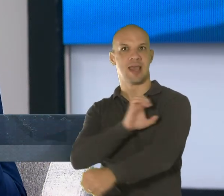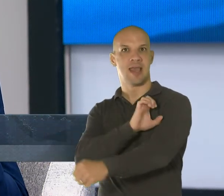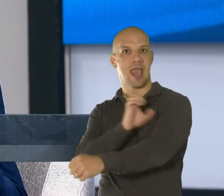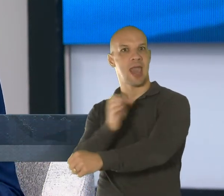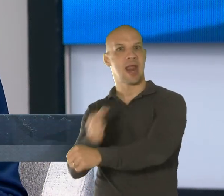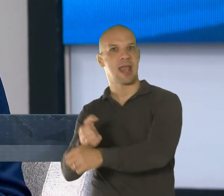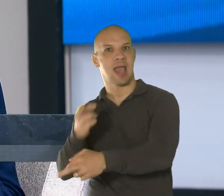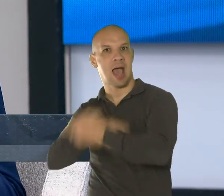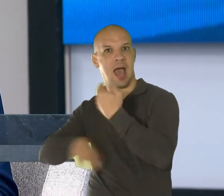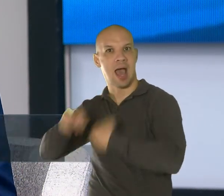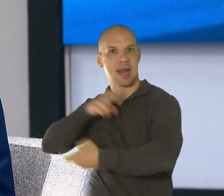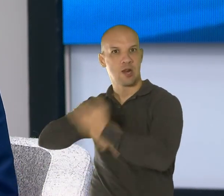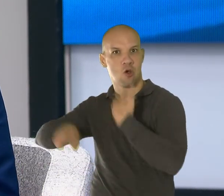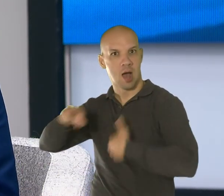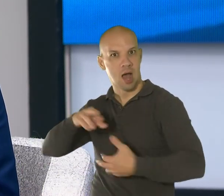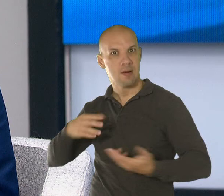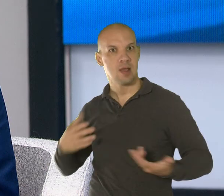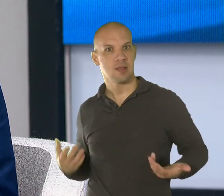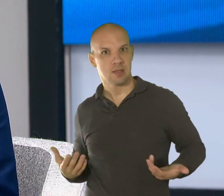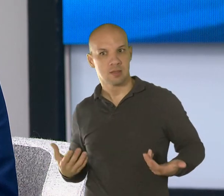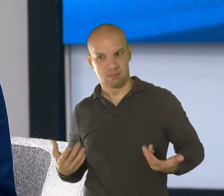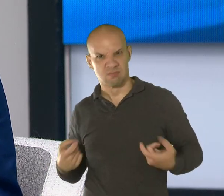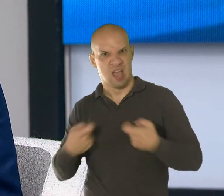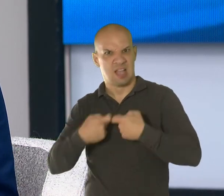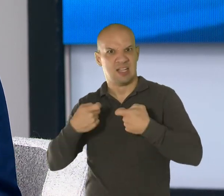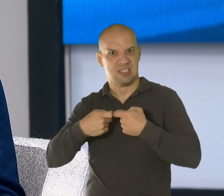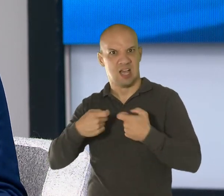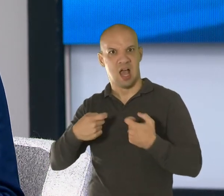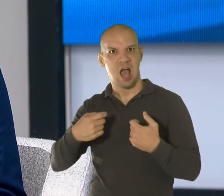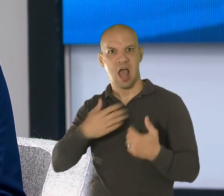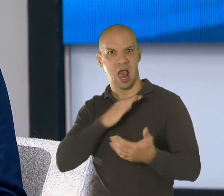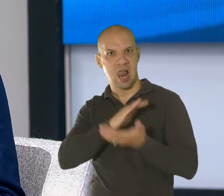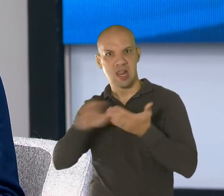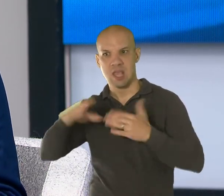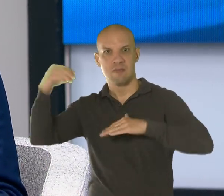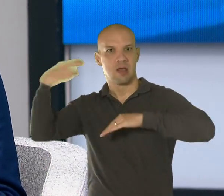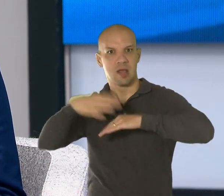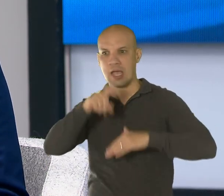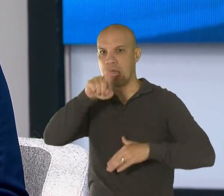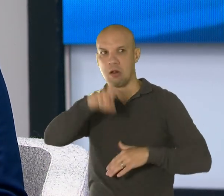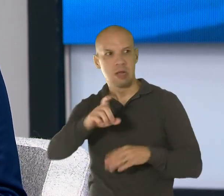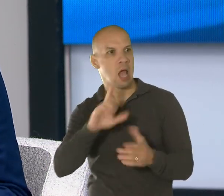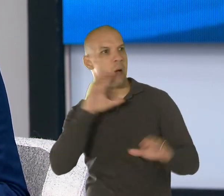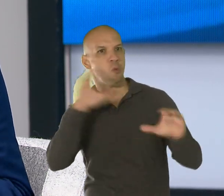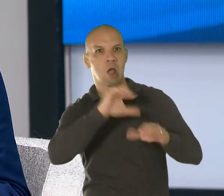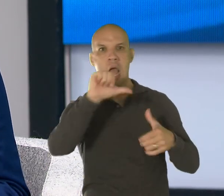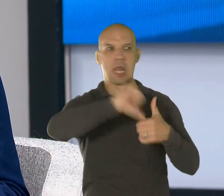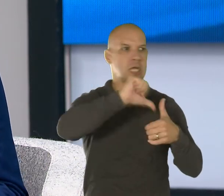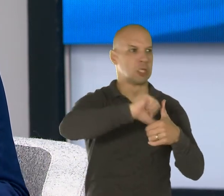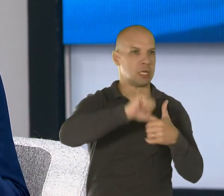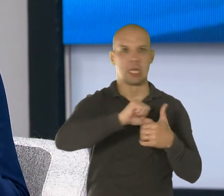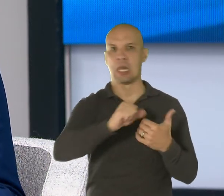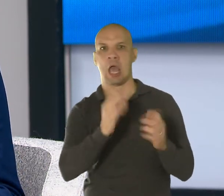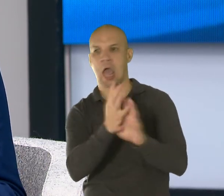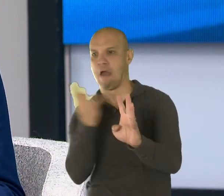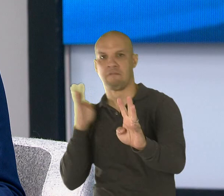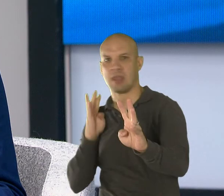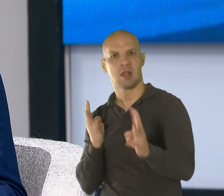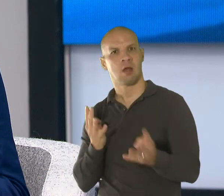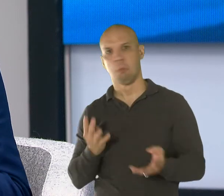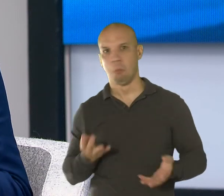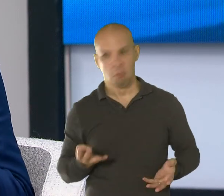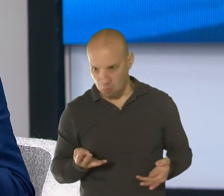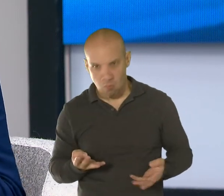esas familiares que tienen personas encamadas, que no tengan que preocuparse por buscar gasolina, por hacer filas, entre otras cosas. Hay que